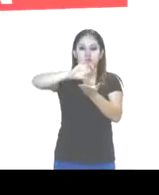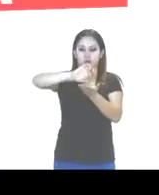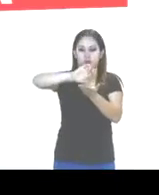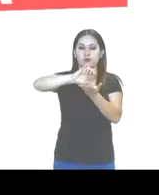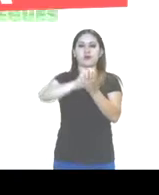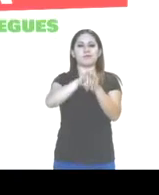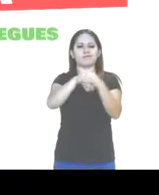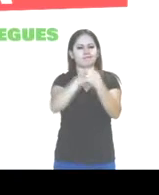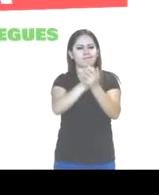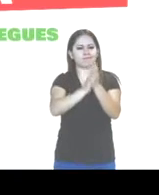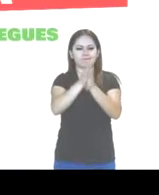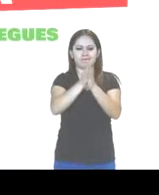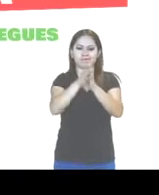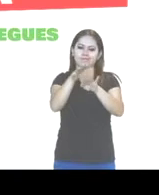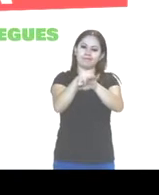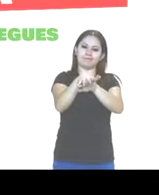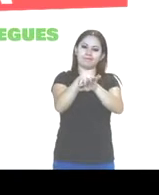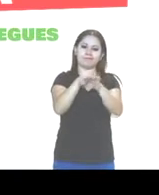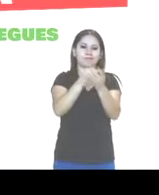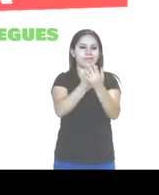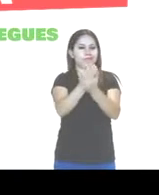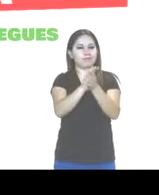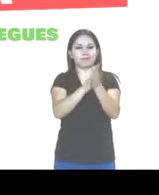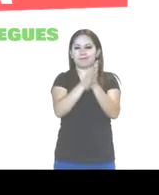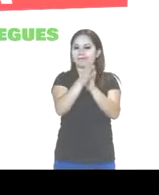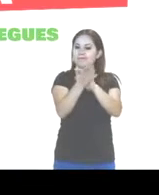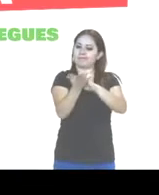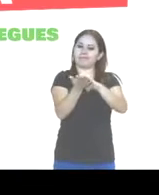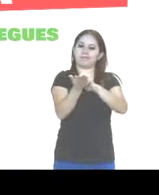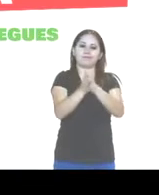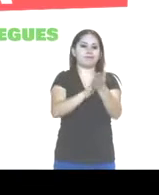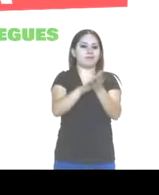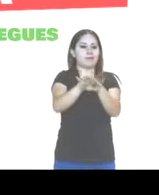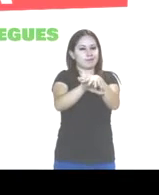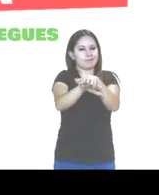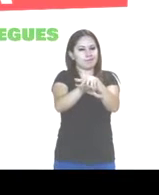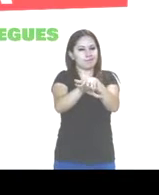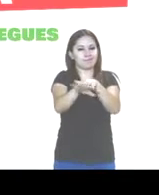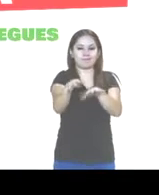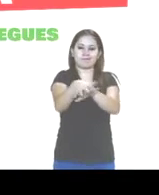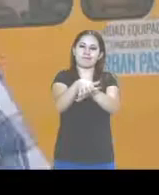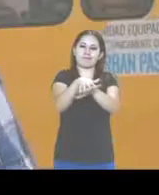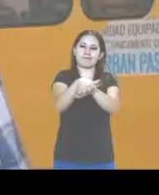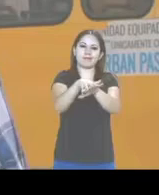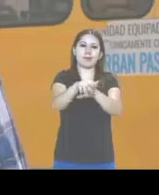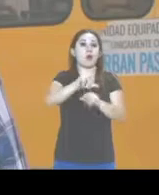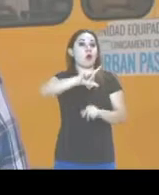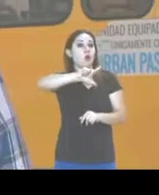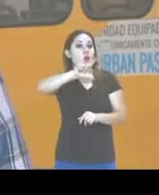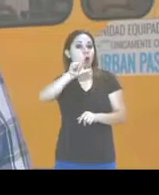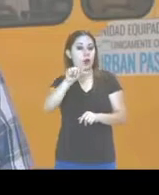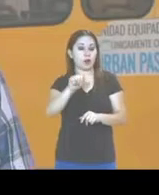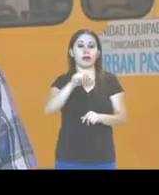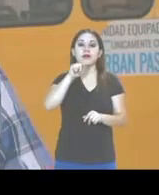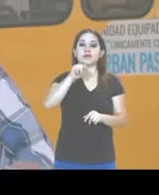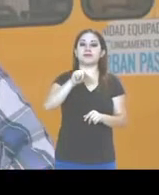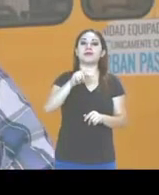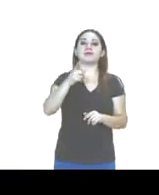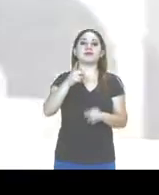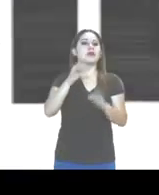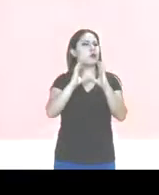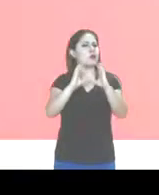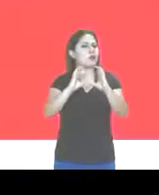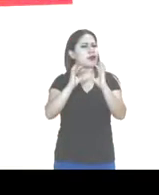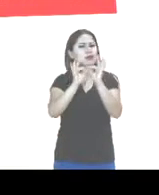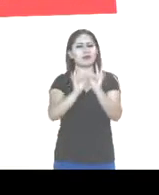solución alcoholada siguiendo la técnica de lavar nuestras palmas, nuestro dorso, los pliegues interdigitales. Una vez a bordo es importante